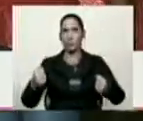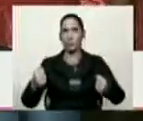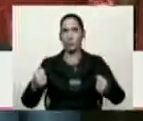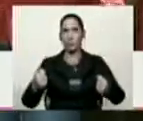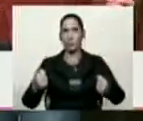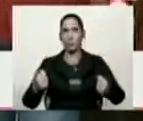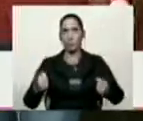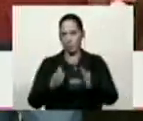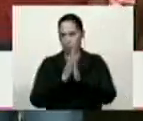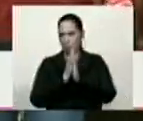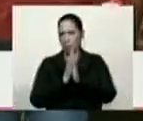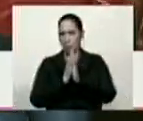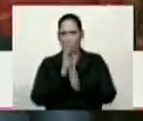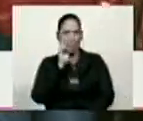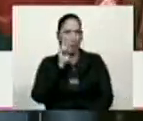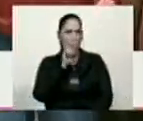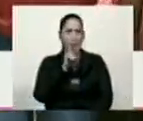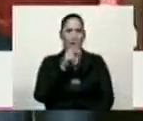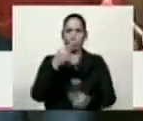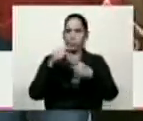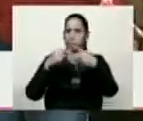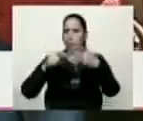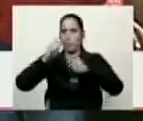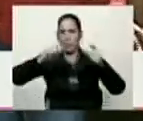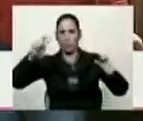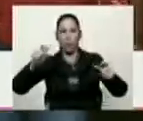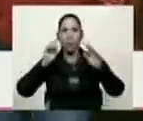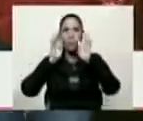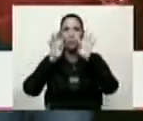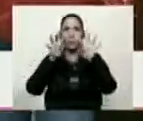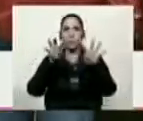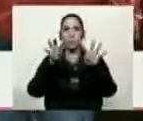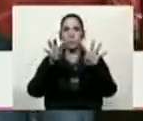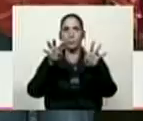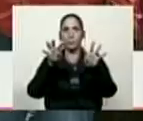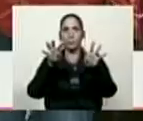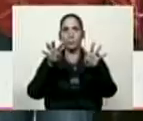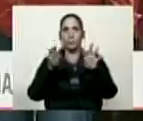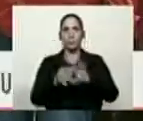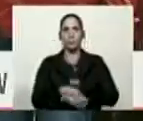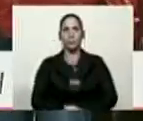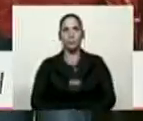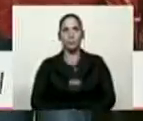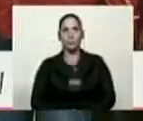¿ok? Pues ven. Los que están para acá, ajá. Esta es culpa de Hernán Carolea.